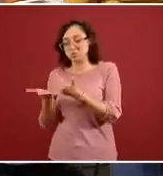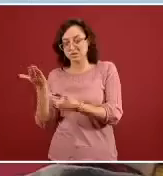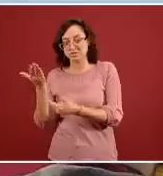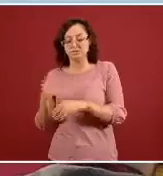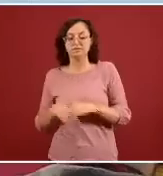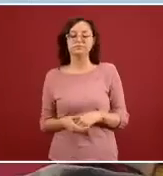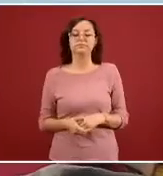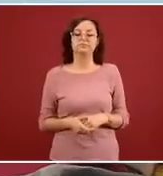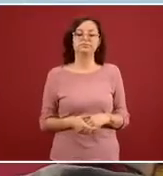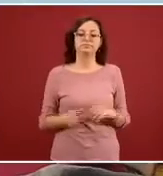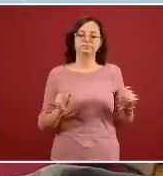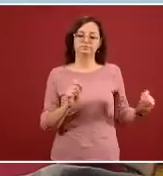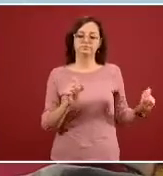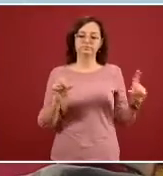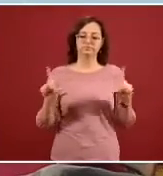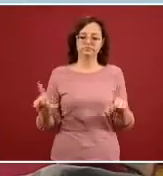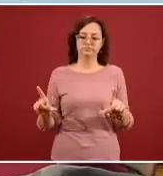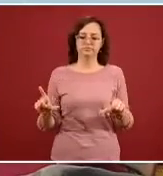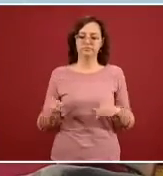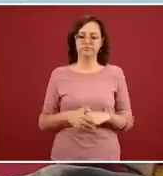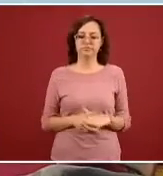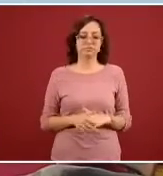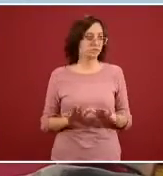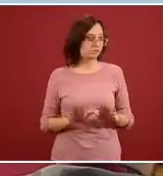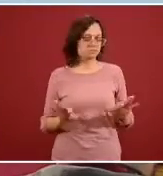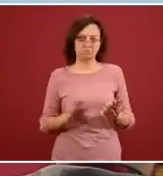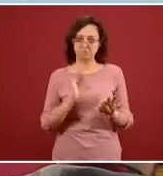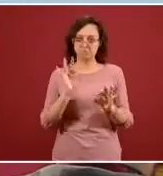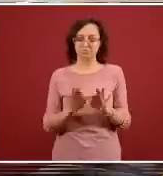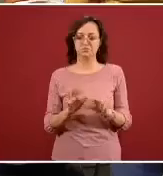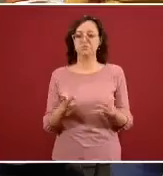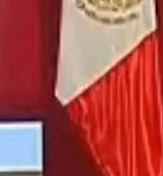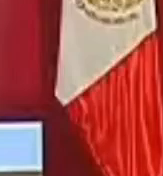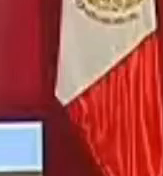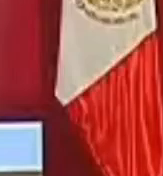penúltima, esta es la última, perfecto. Pues este es el informe técnico.